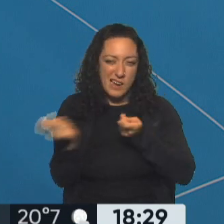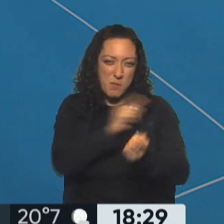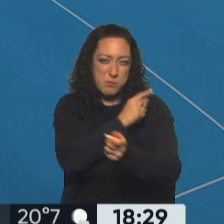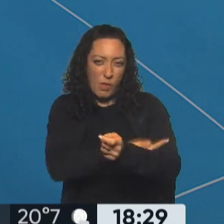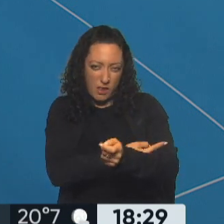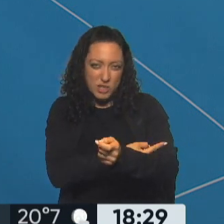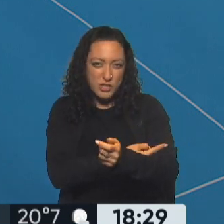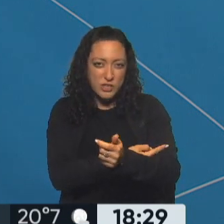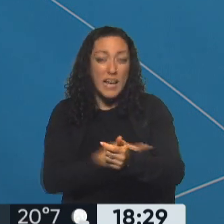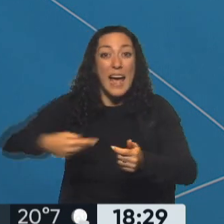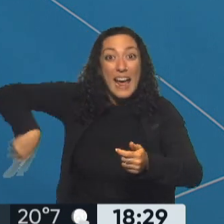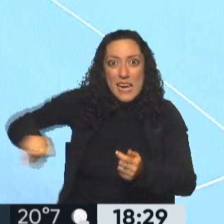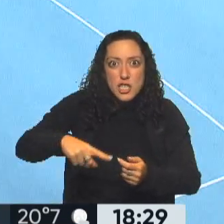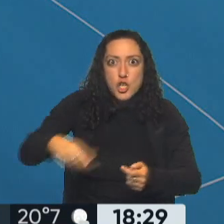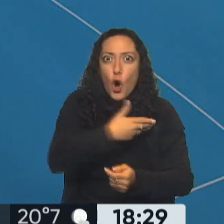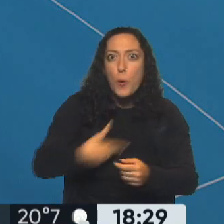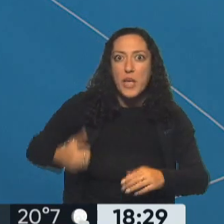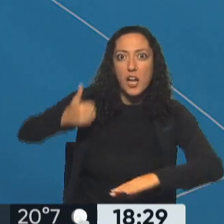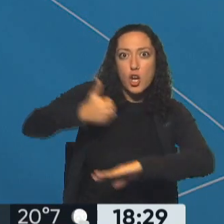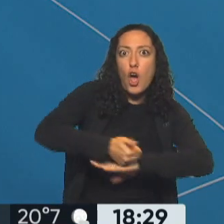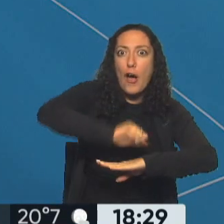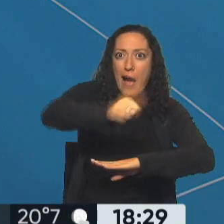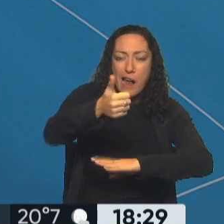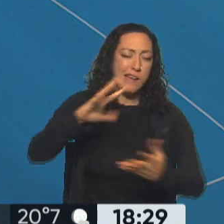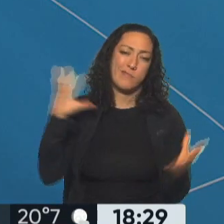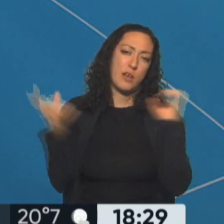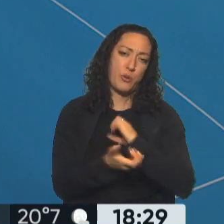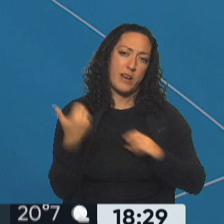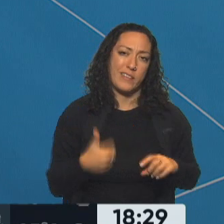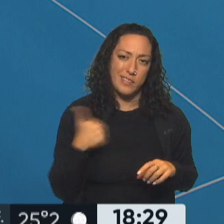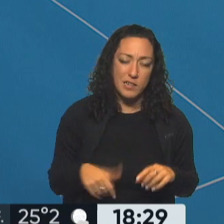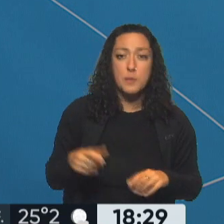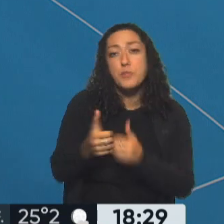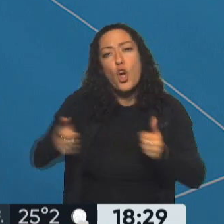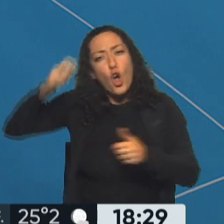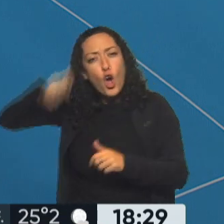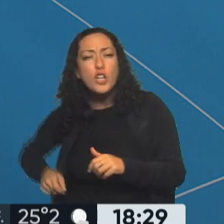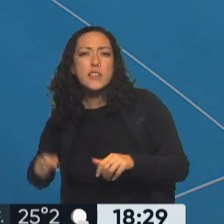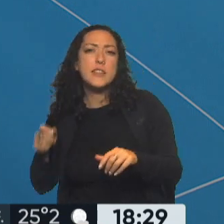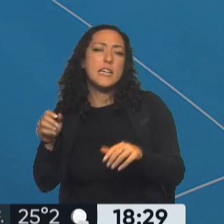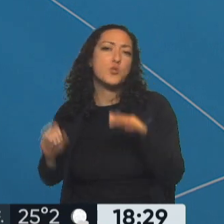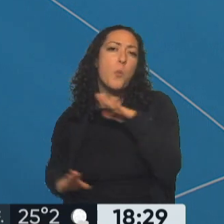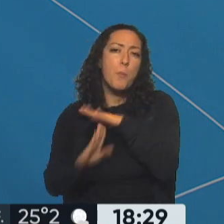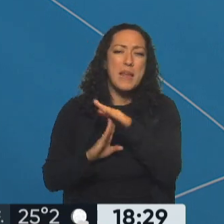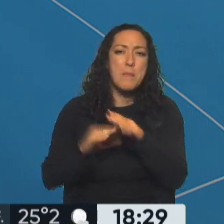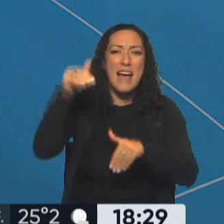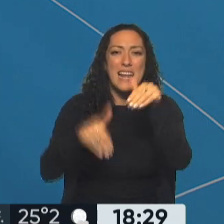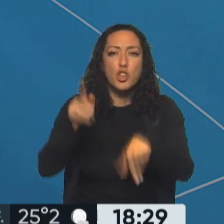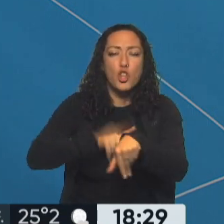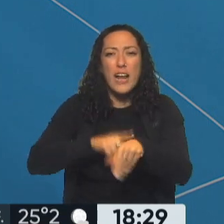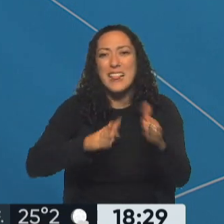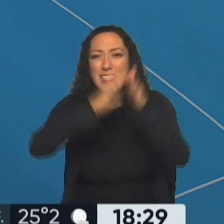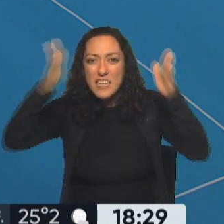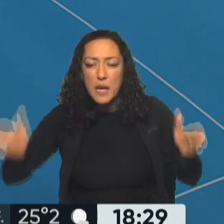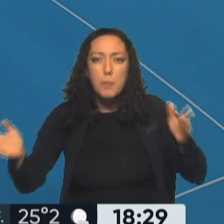que cada vez que gobernaron la Argentina nos destruyeron. Claramente una Corte que está jugando con tiempos políticos, con tiempos electorales, y es claro un